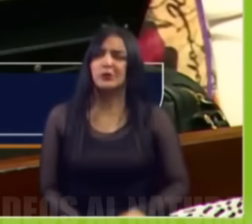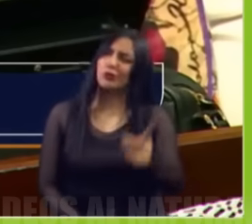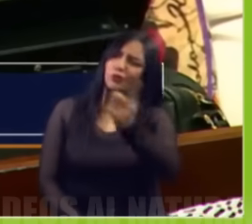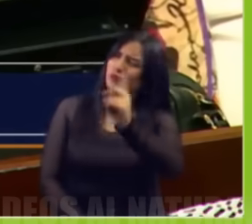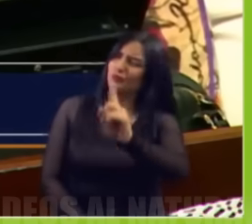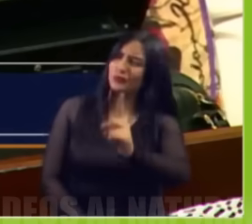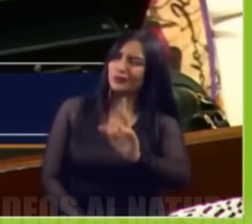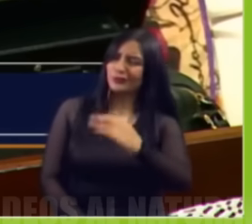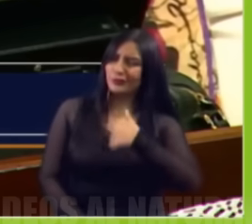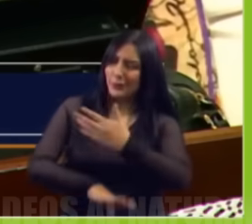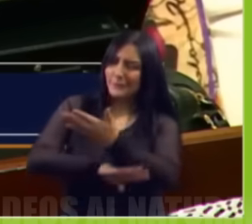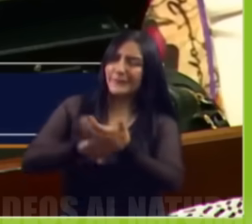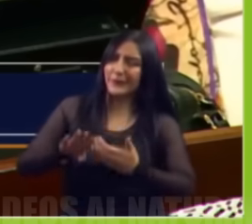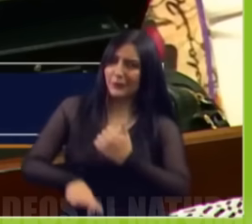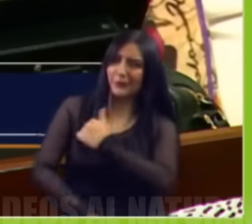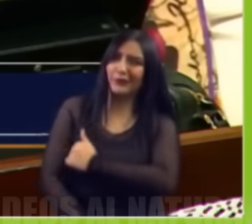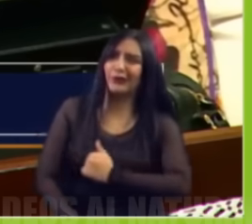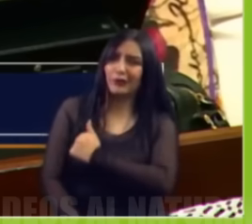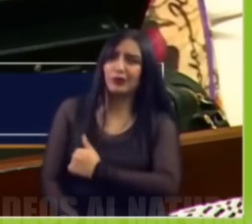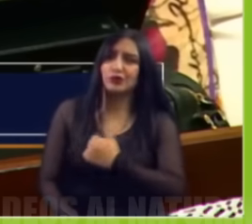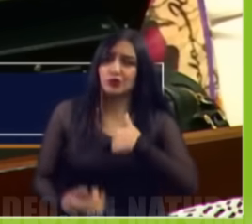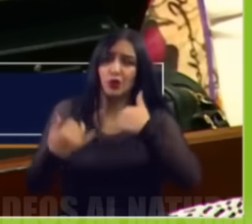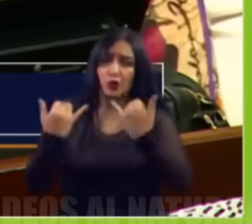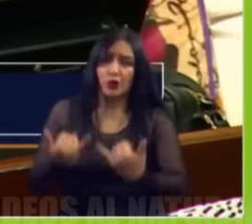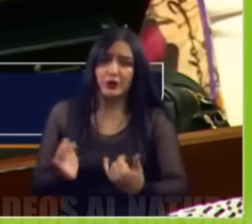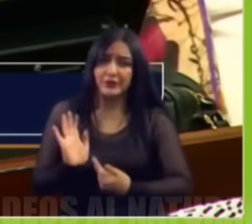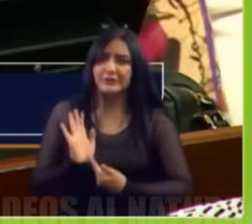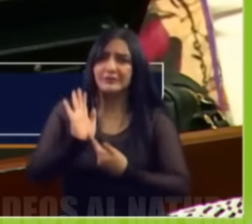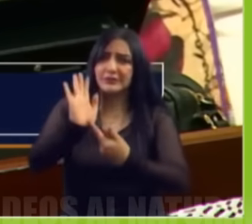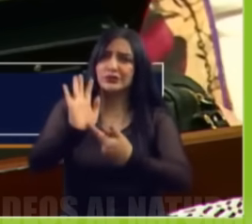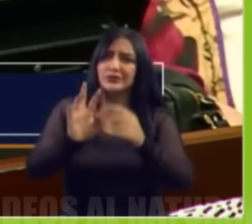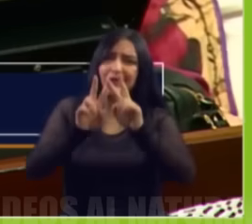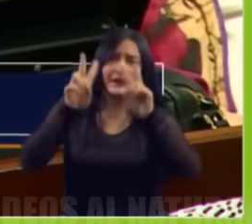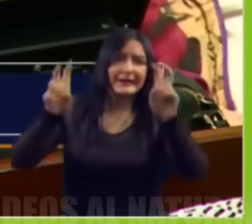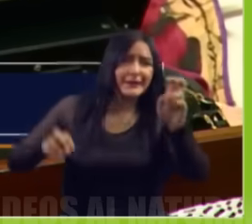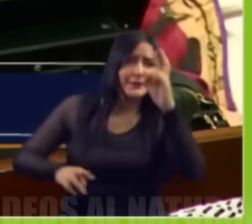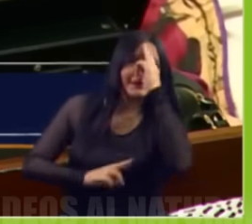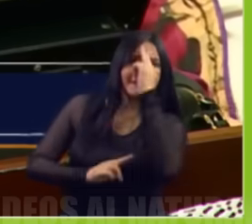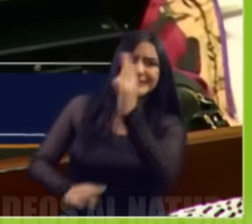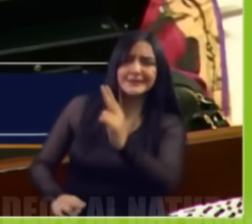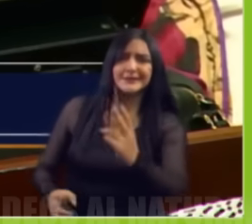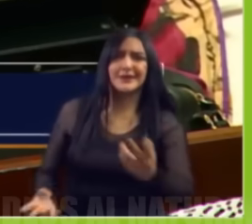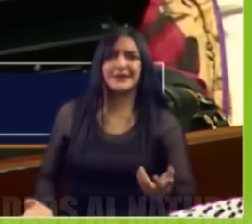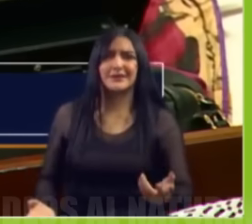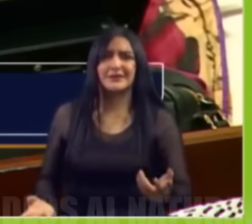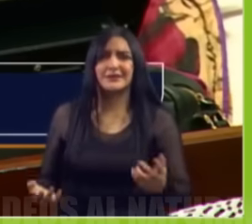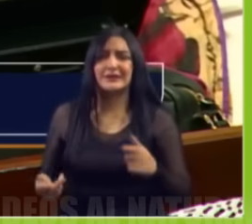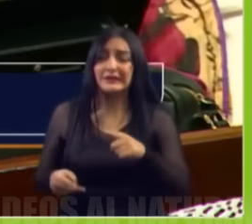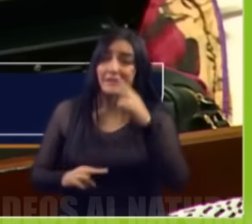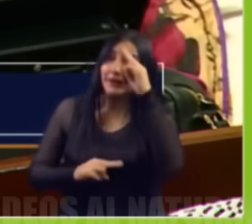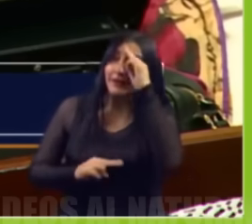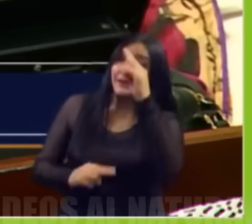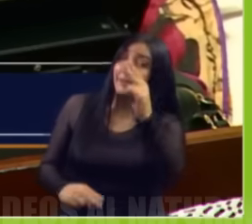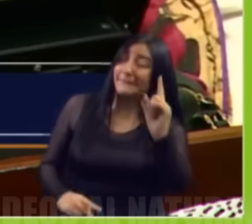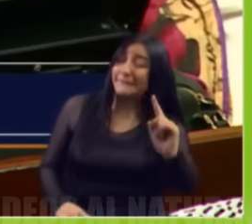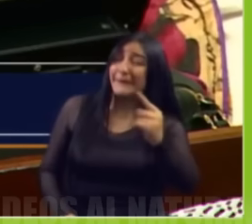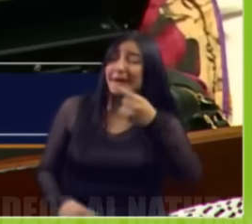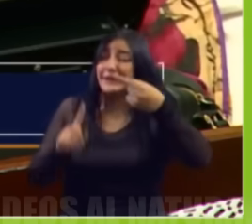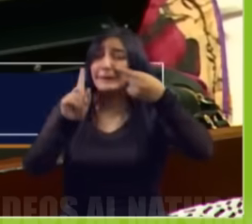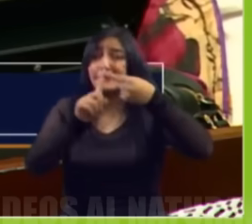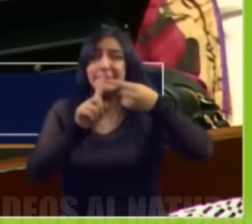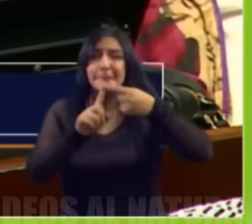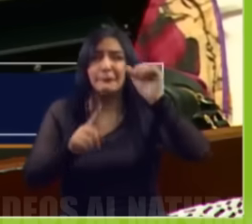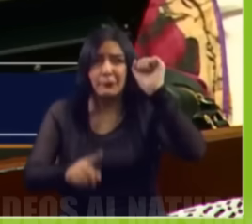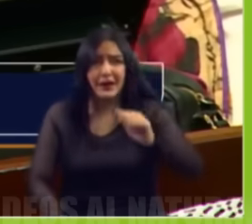No. Yo pido el favor de que estoy haciendo una moción sobre el respeto. Y respeto es, en primer lugar,